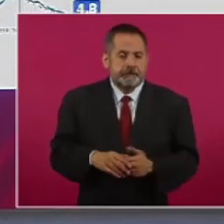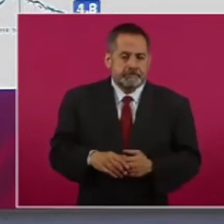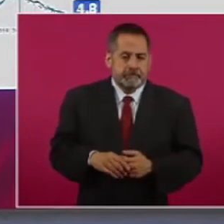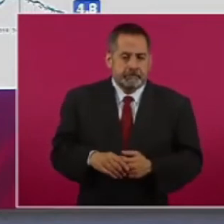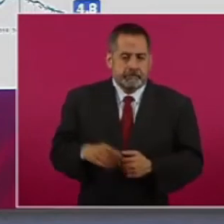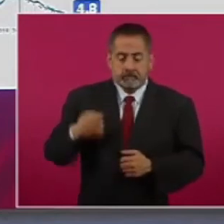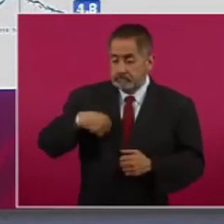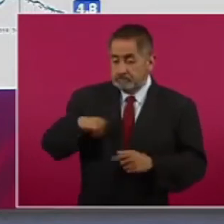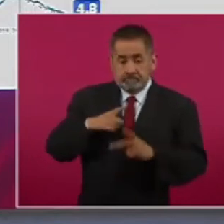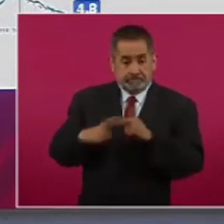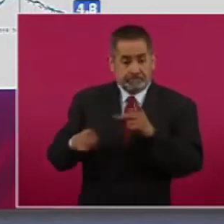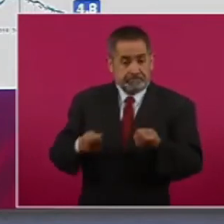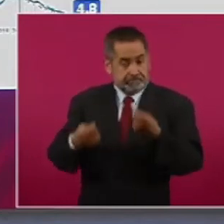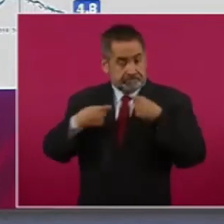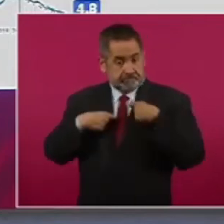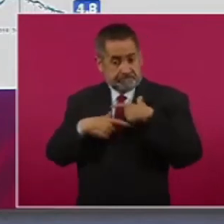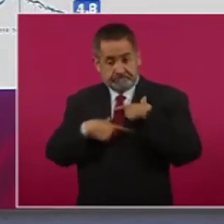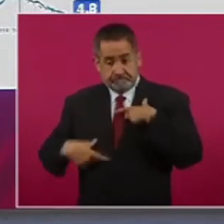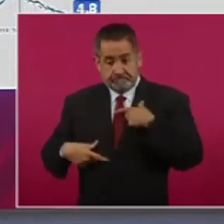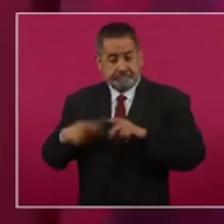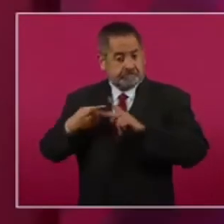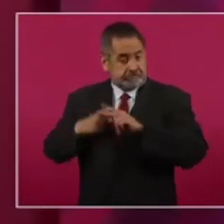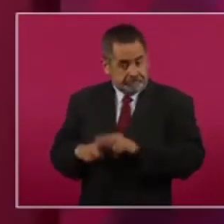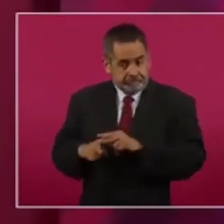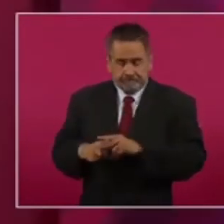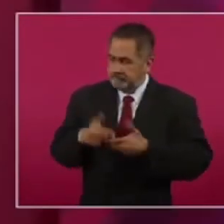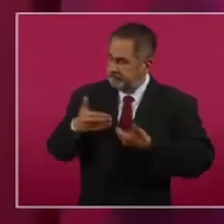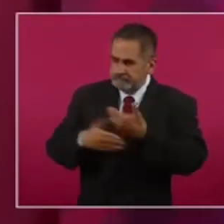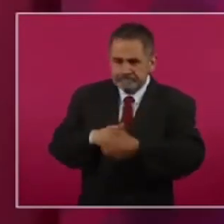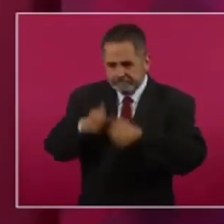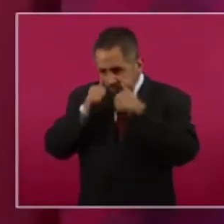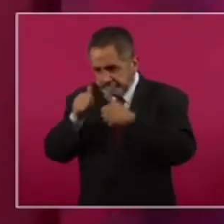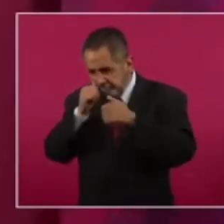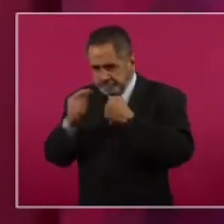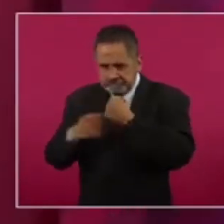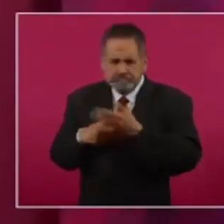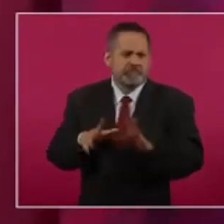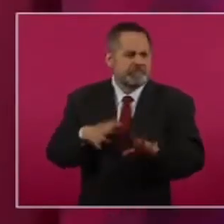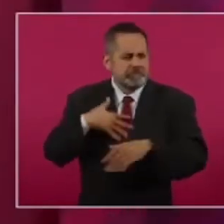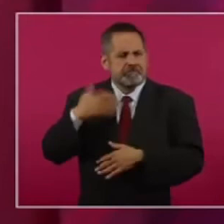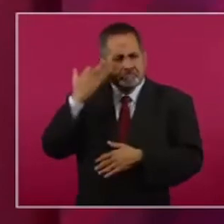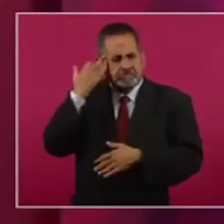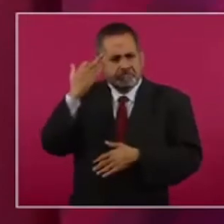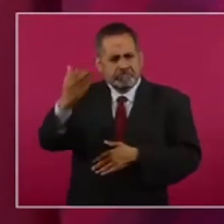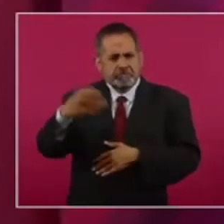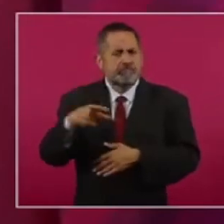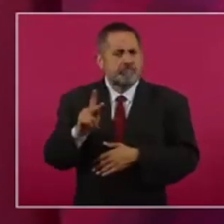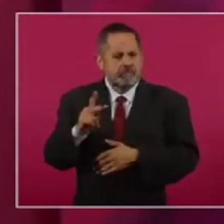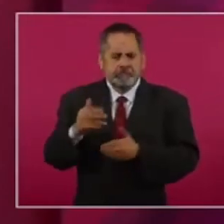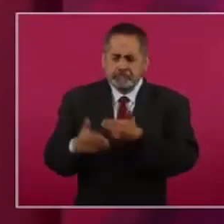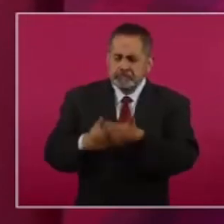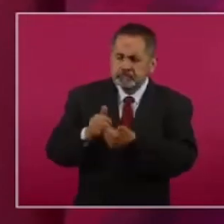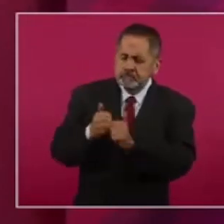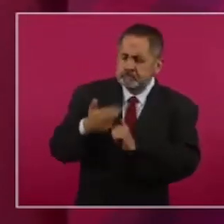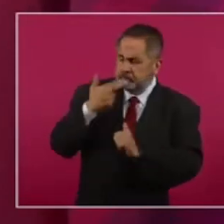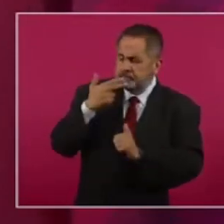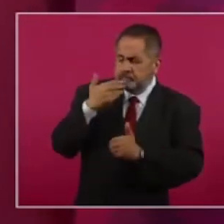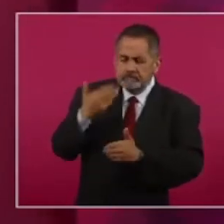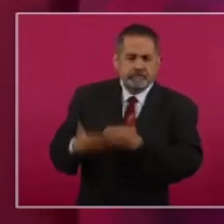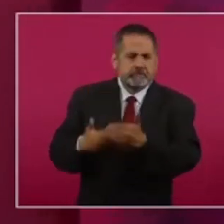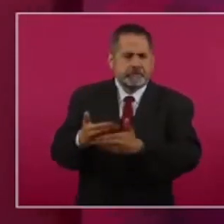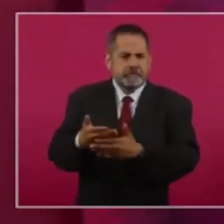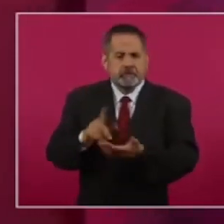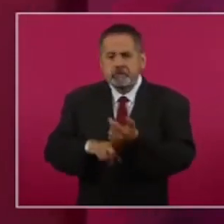Nosotros desde que iniciamos estamos en eso y sí lleva tiempo, pero ya